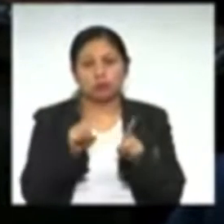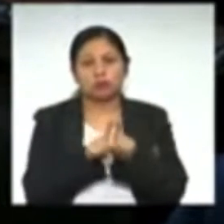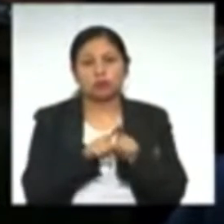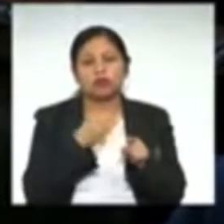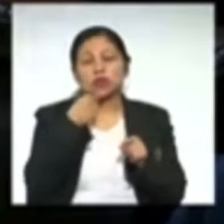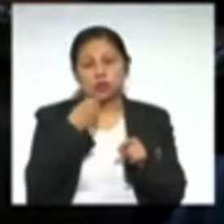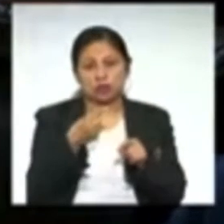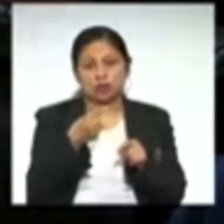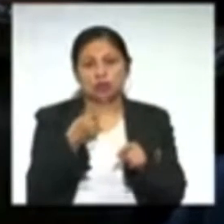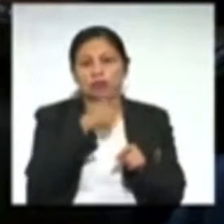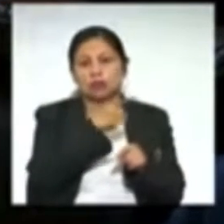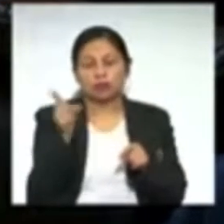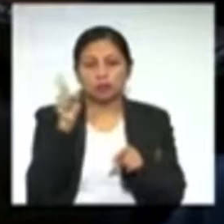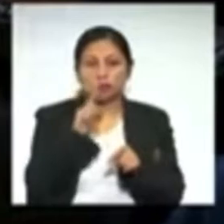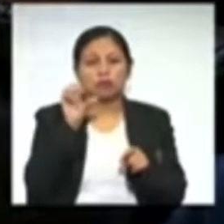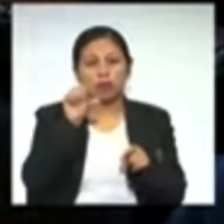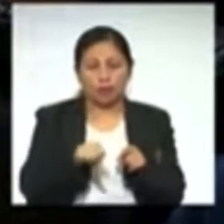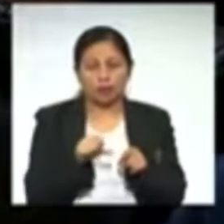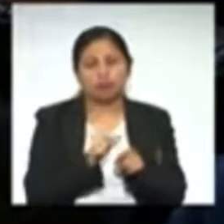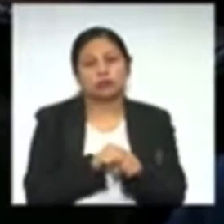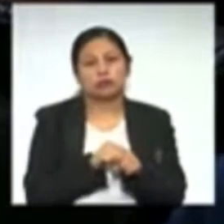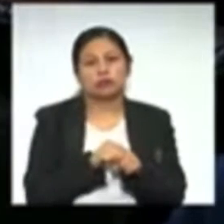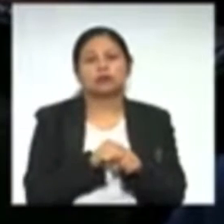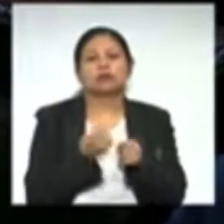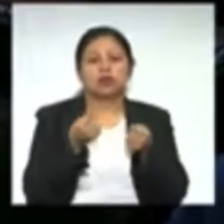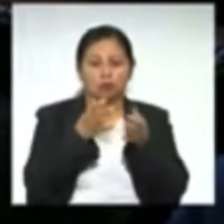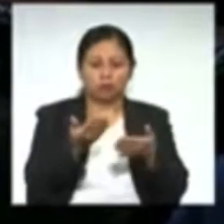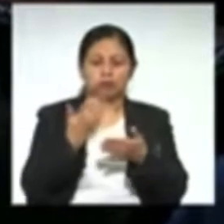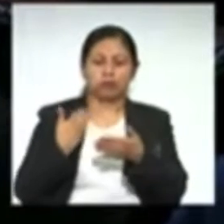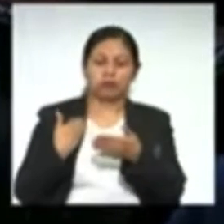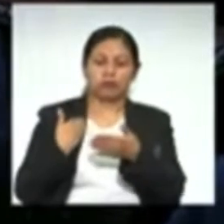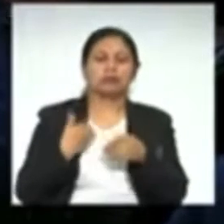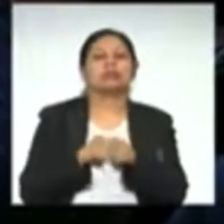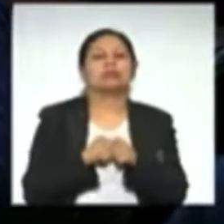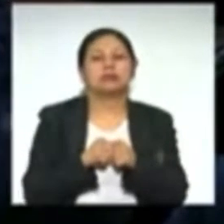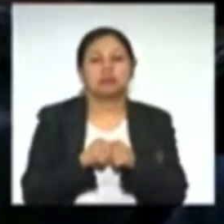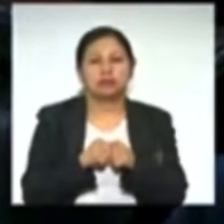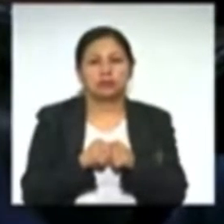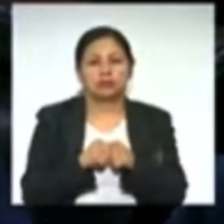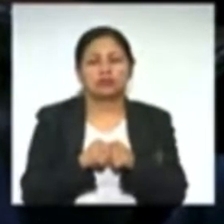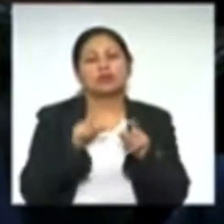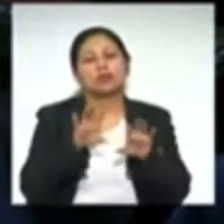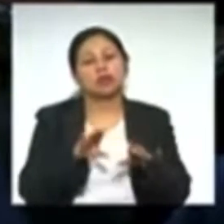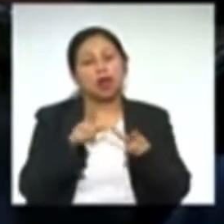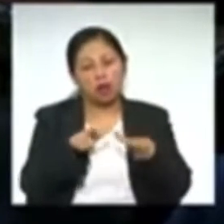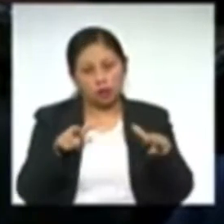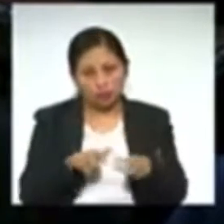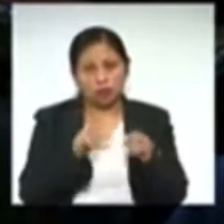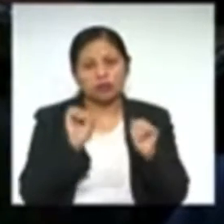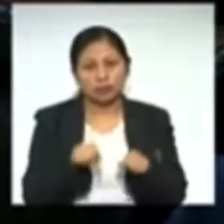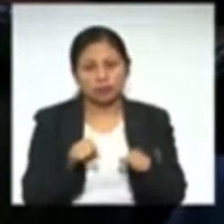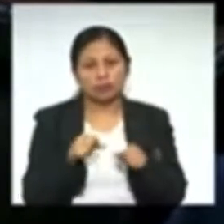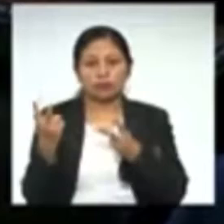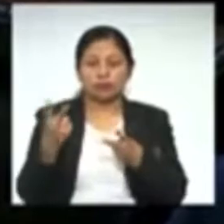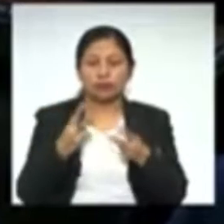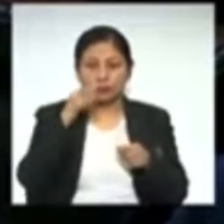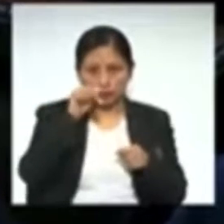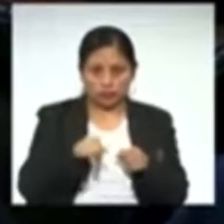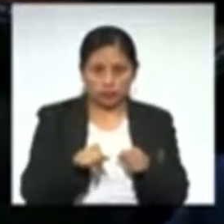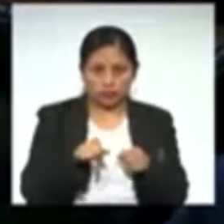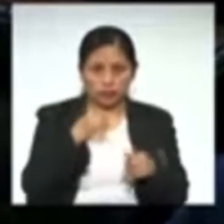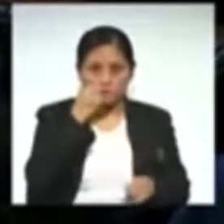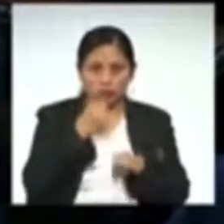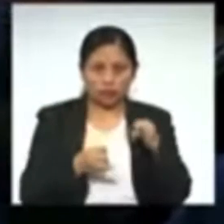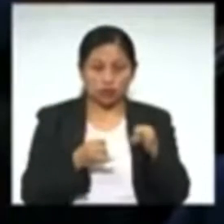les dijo, señores, están mal, y se echaron para atrás. En lugar de venir hoy, en